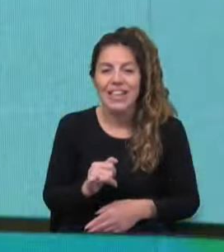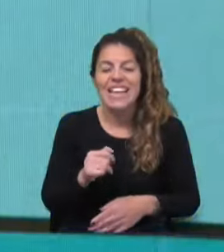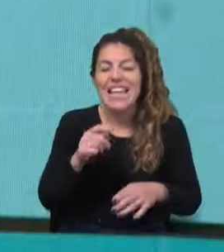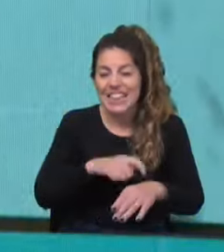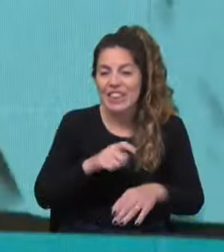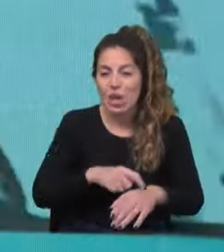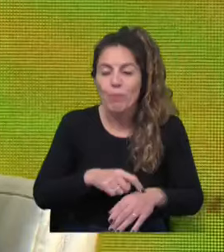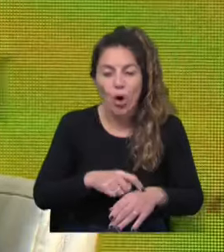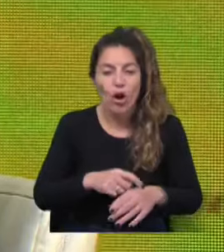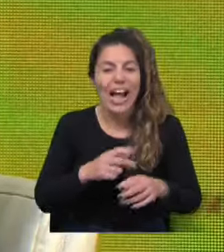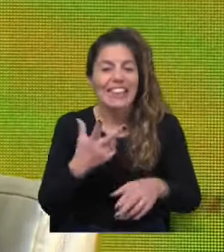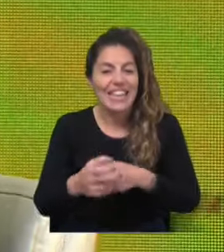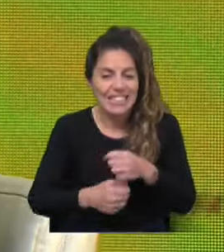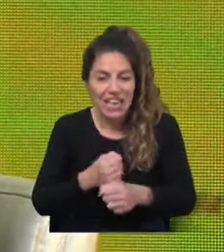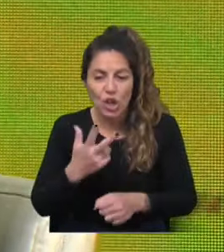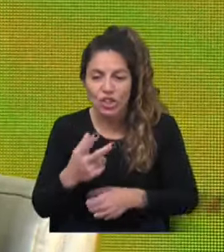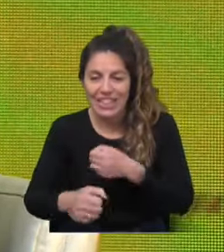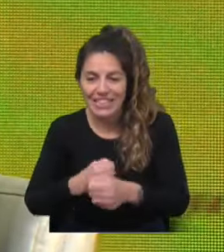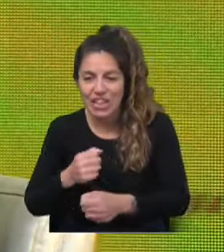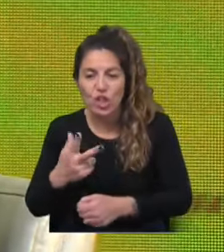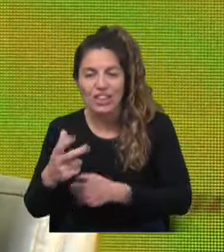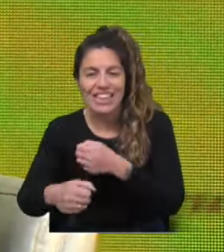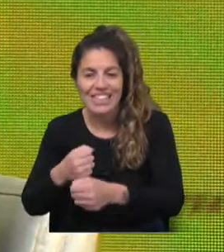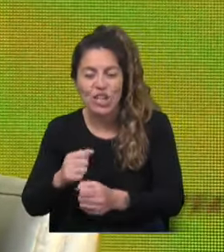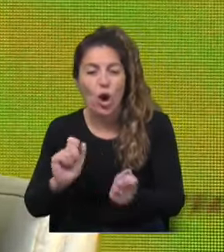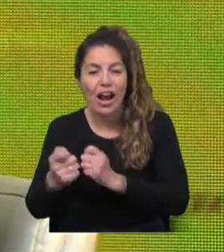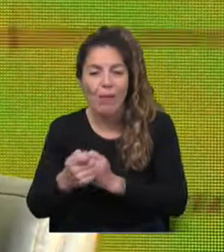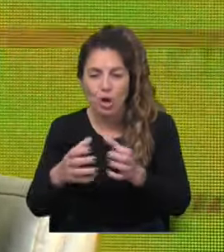es el tiempo lo que marca. Cada 3 años hay un cambio de categoría.